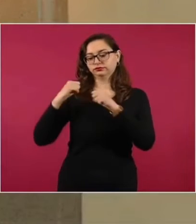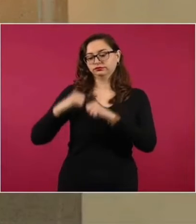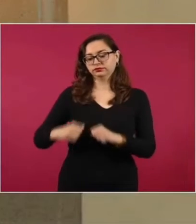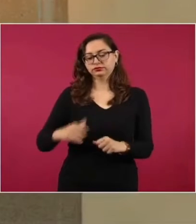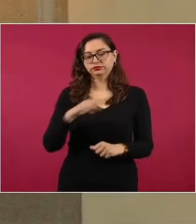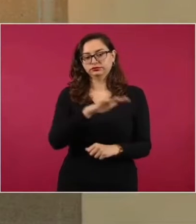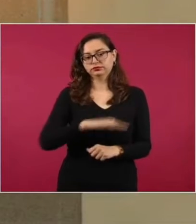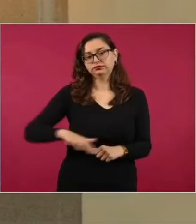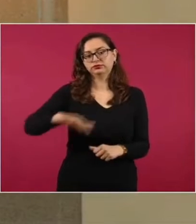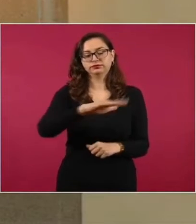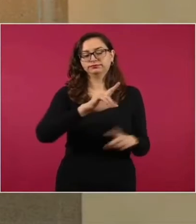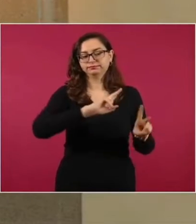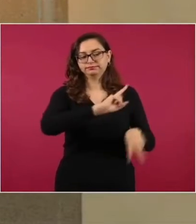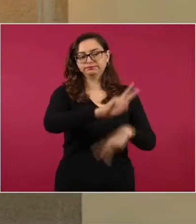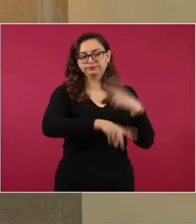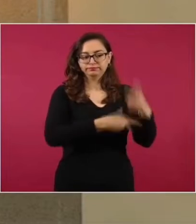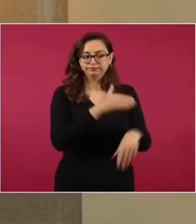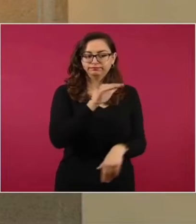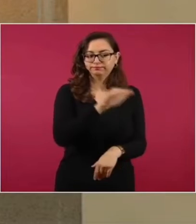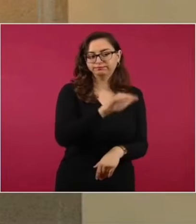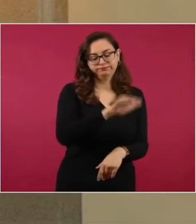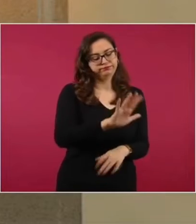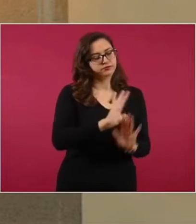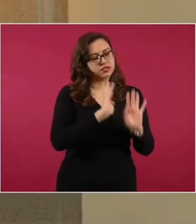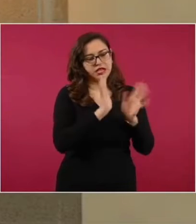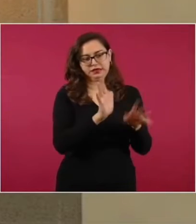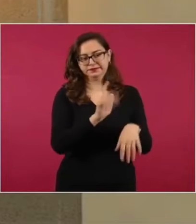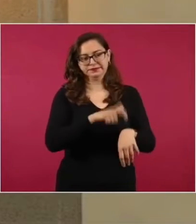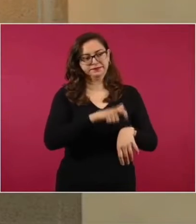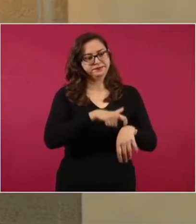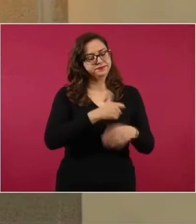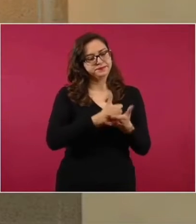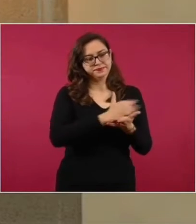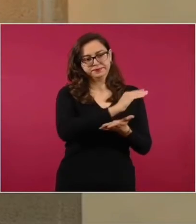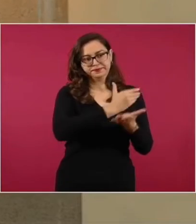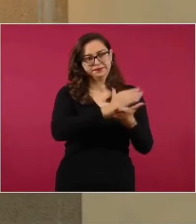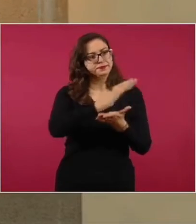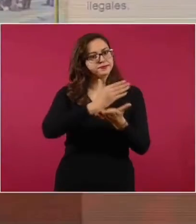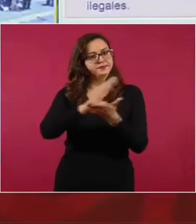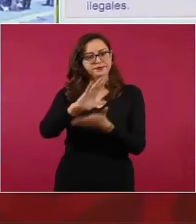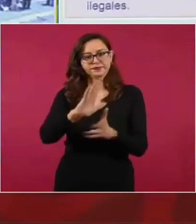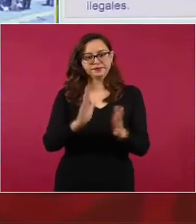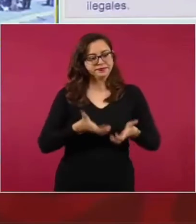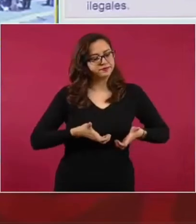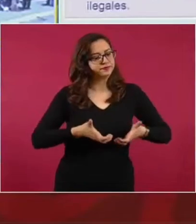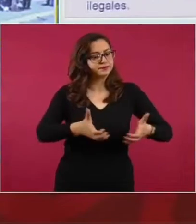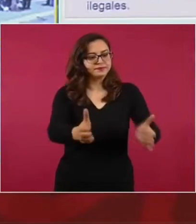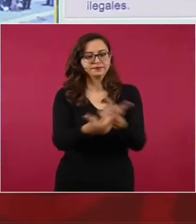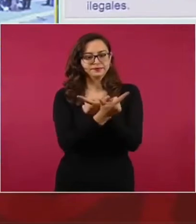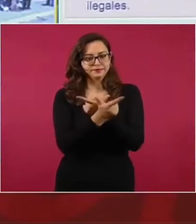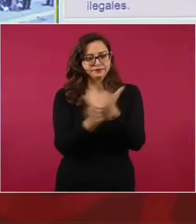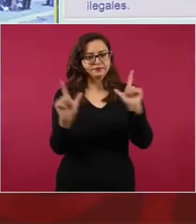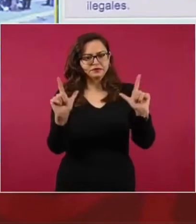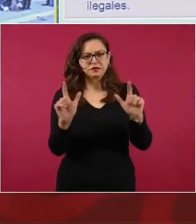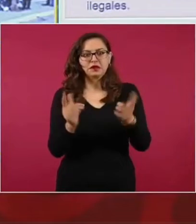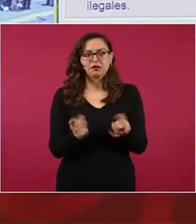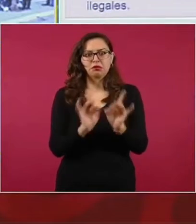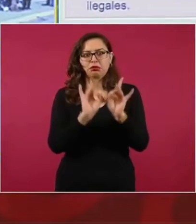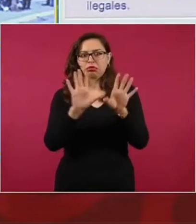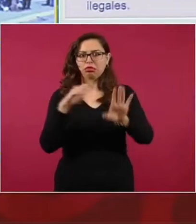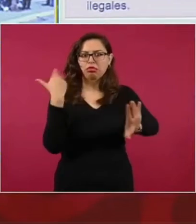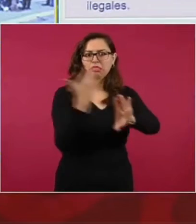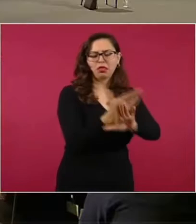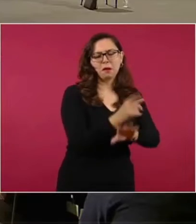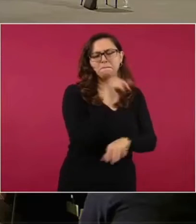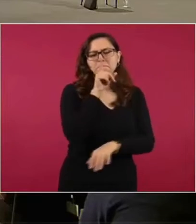liberar sin ningún problema, ningún hecho que lamentar, con todo cuidado a los derechos